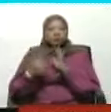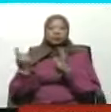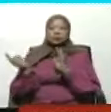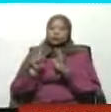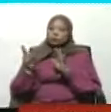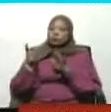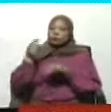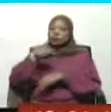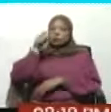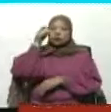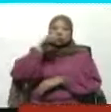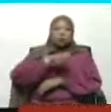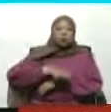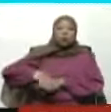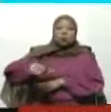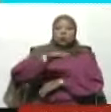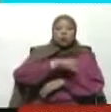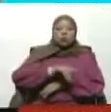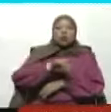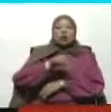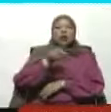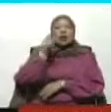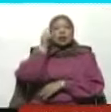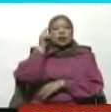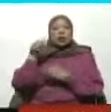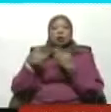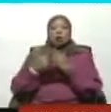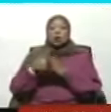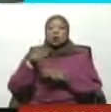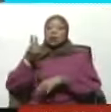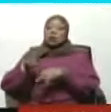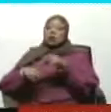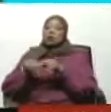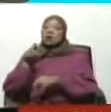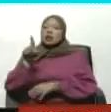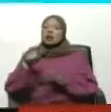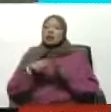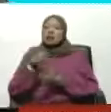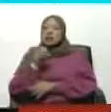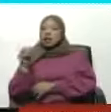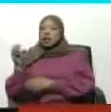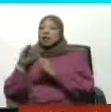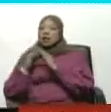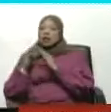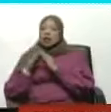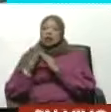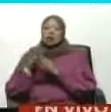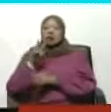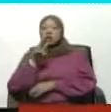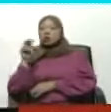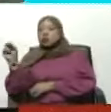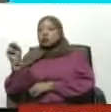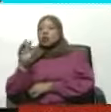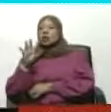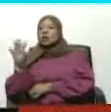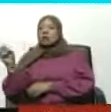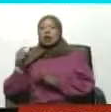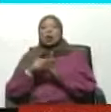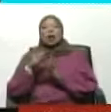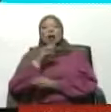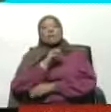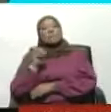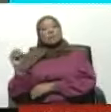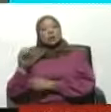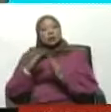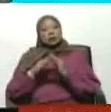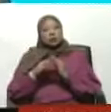terreno, de fecha tal a fecha tal, se van a construir 100 viviendas, 200, 500, 1000, y sea el